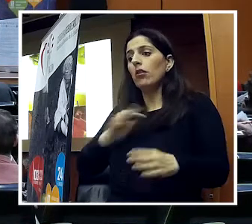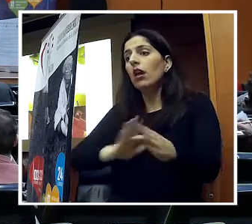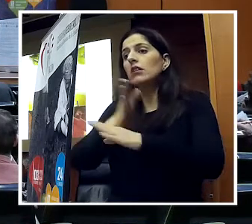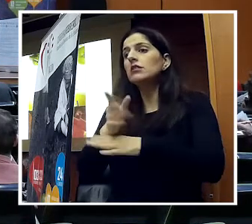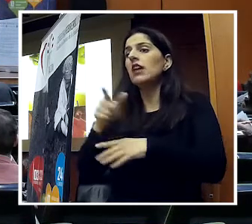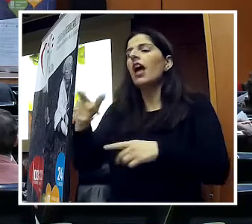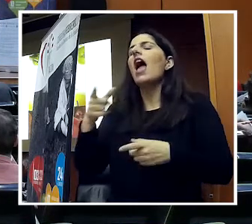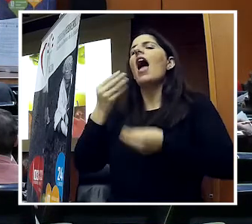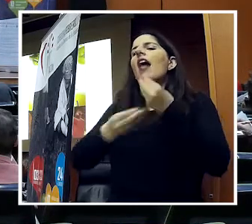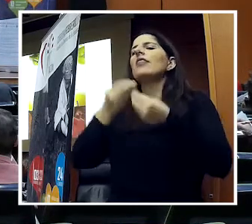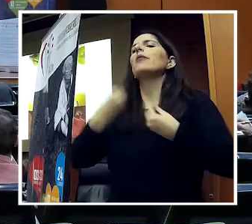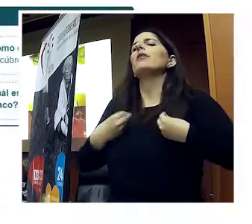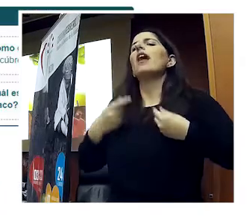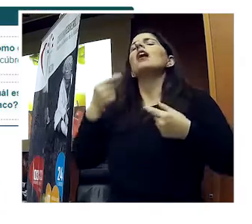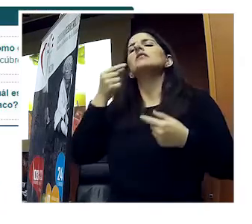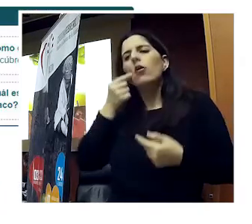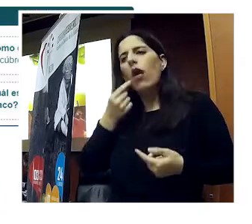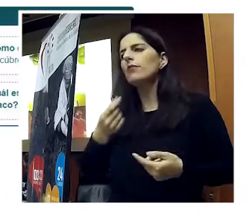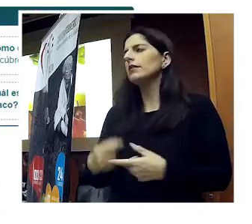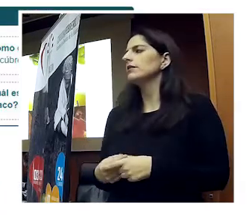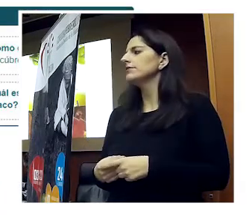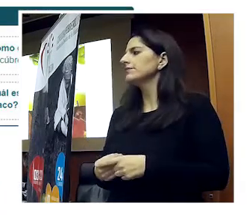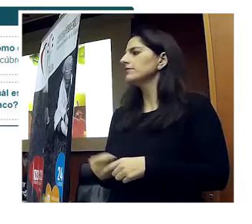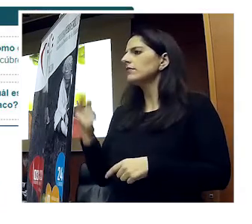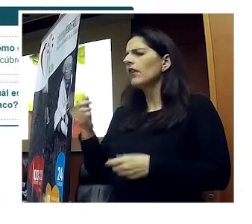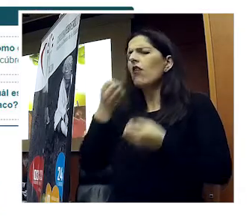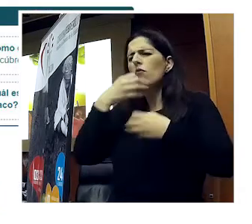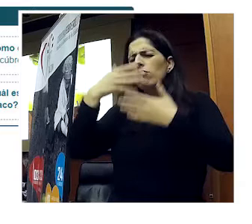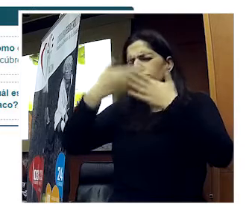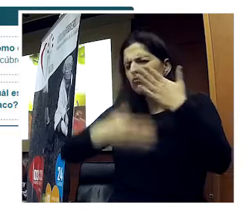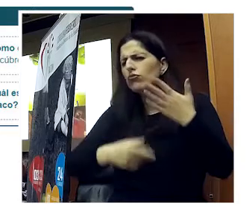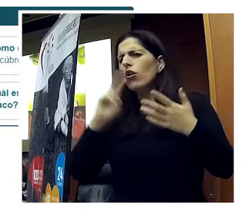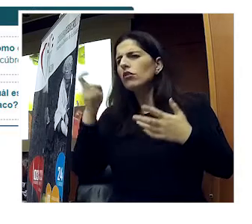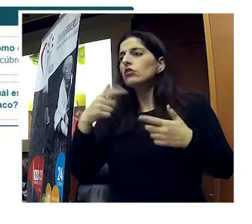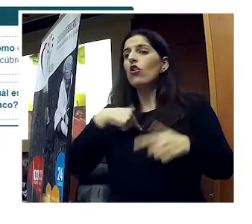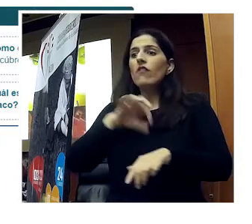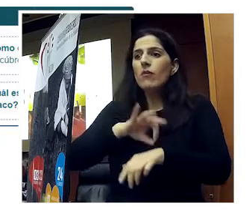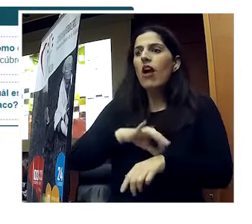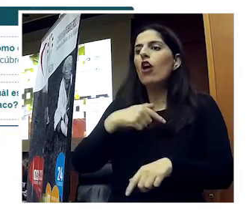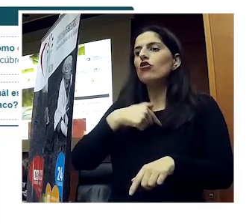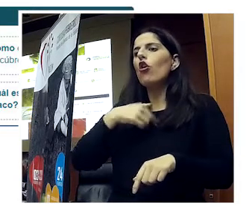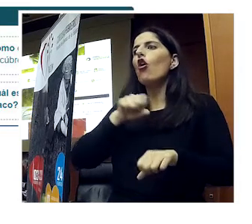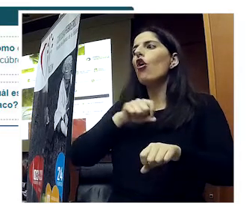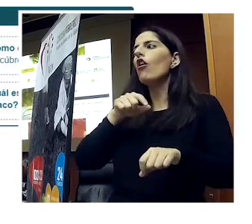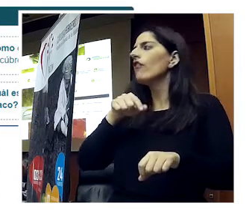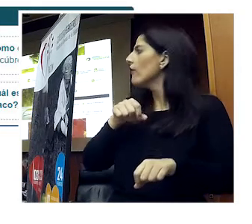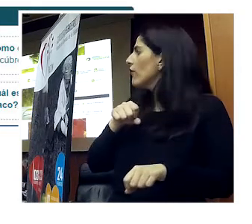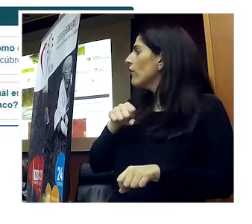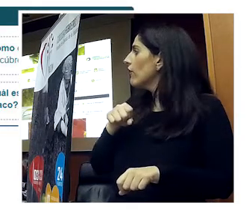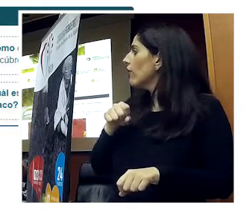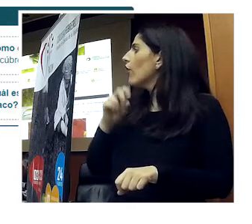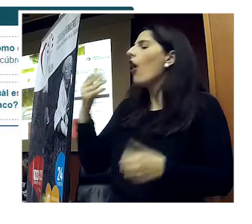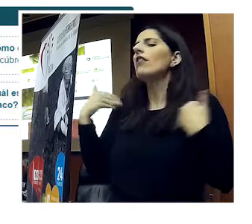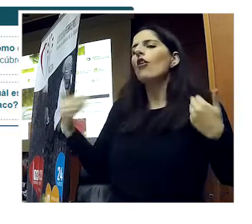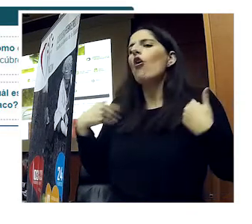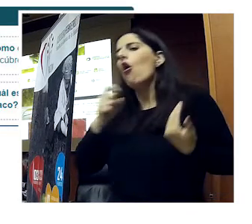llama estilodevidasaludable.es. Hay una información muy, muy detallada para pacientes, como veis aquí, actividad física